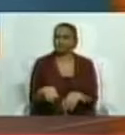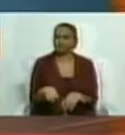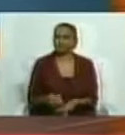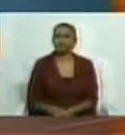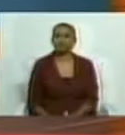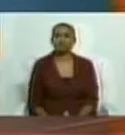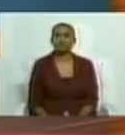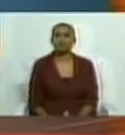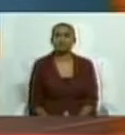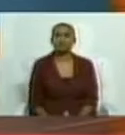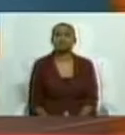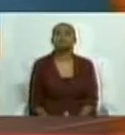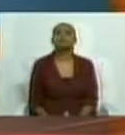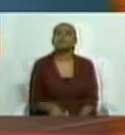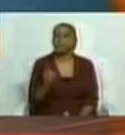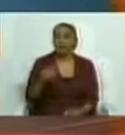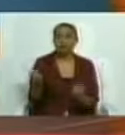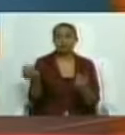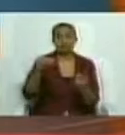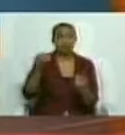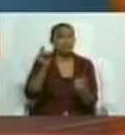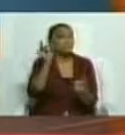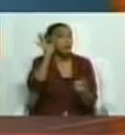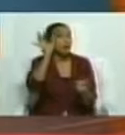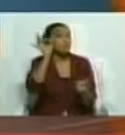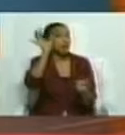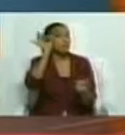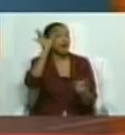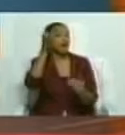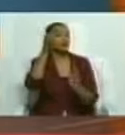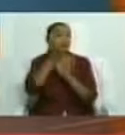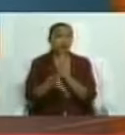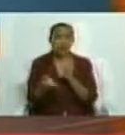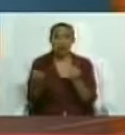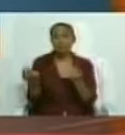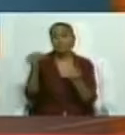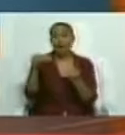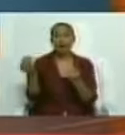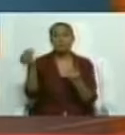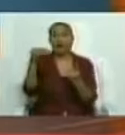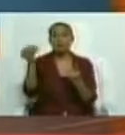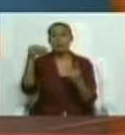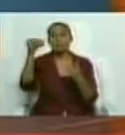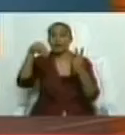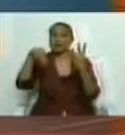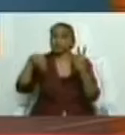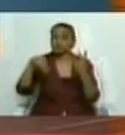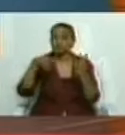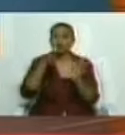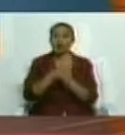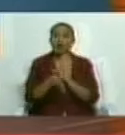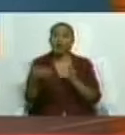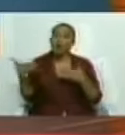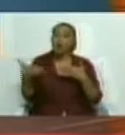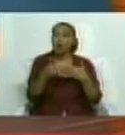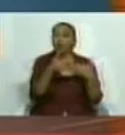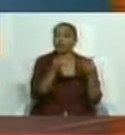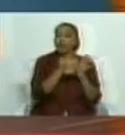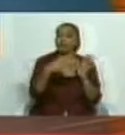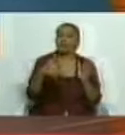ahí agregar más medidas coercitivas que son violaciones sistemáticas a los derechos del pueblo